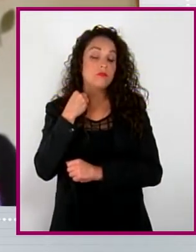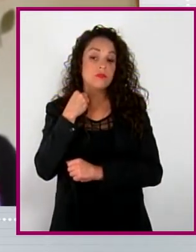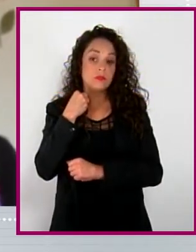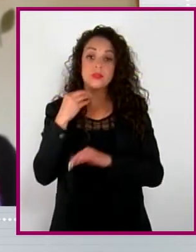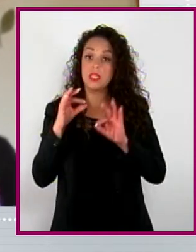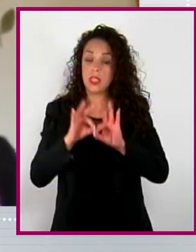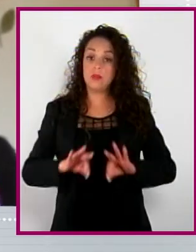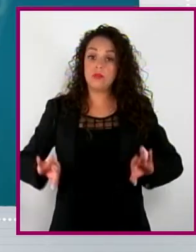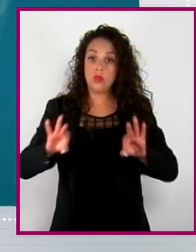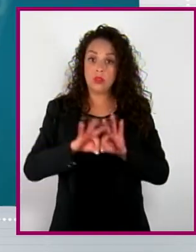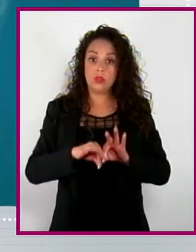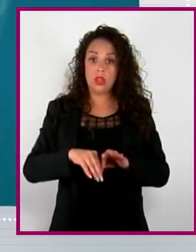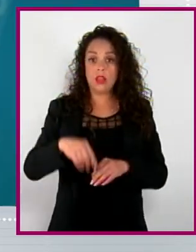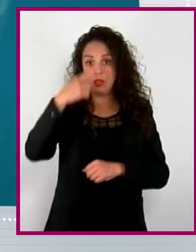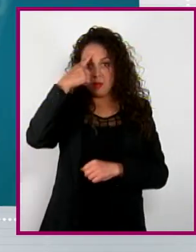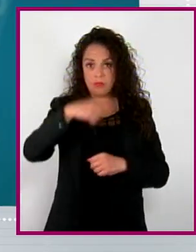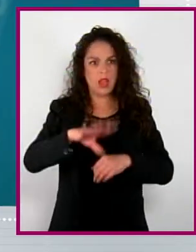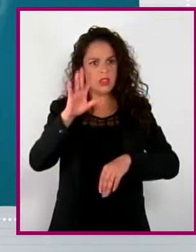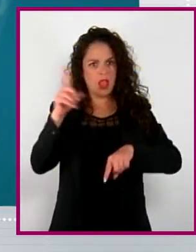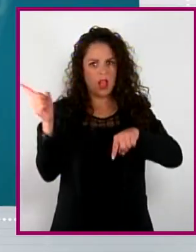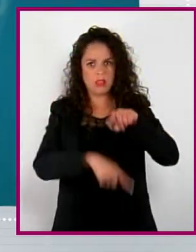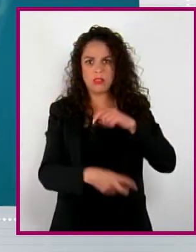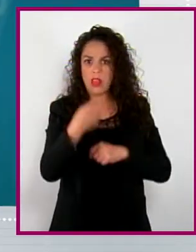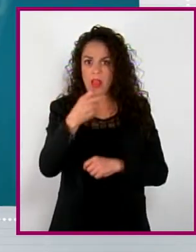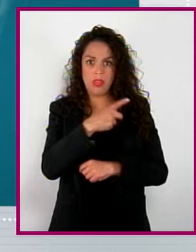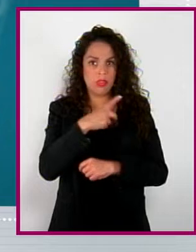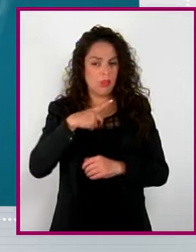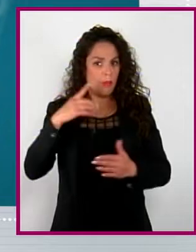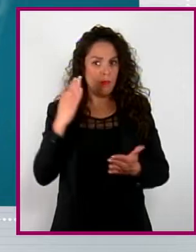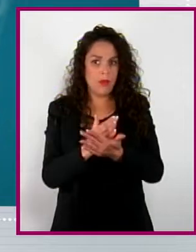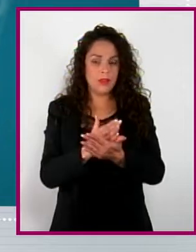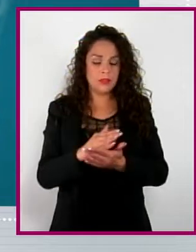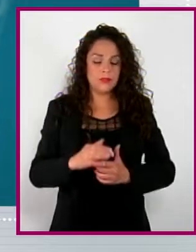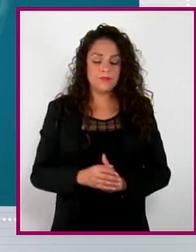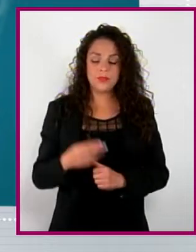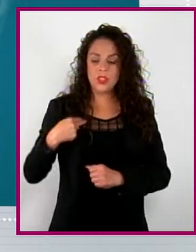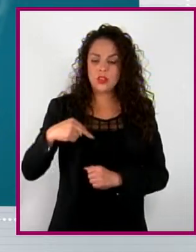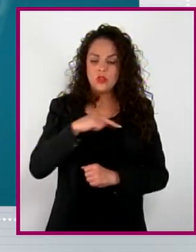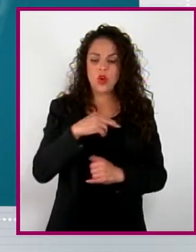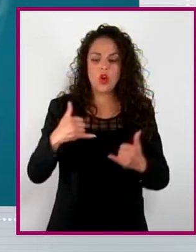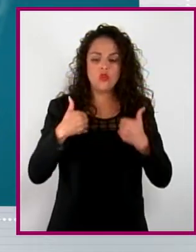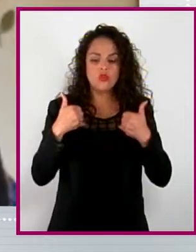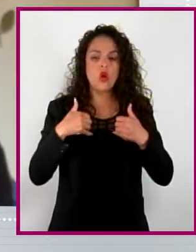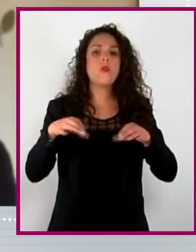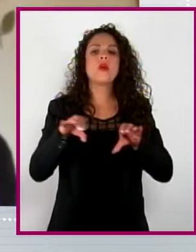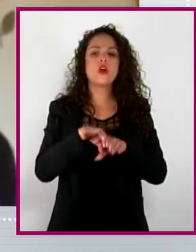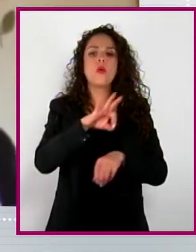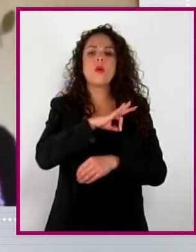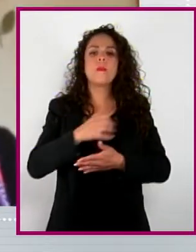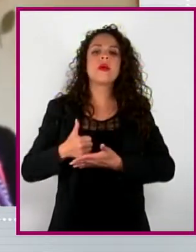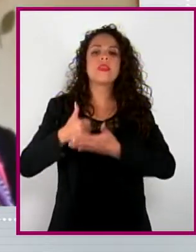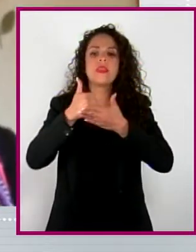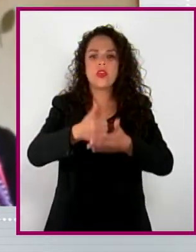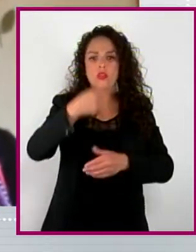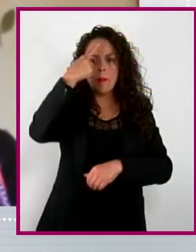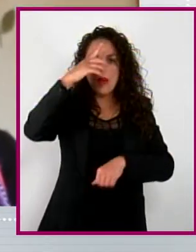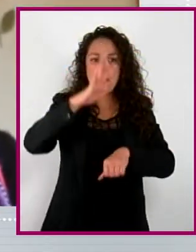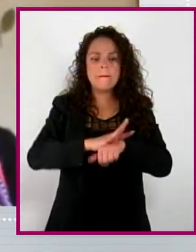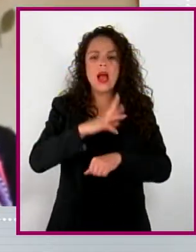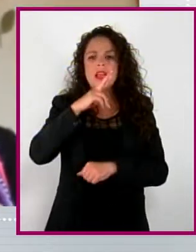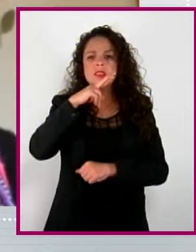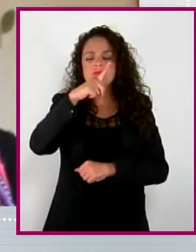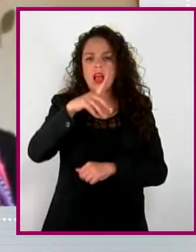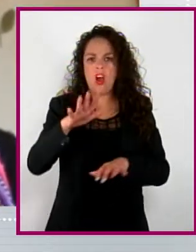esto no siga pasando. Nosotros los jóvenes, ¿cómo podemos ayudar a mejorar esta situación? Como